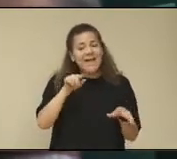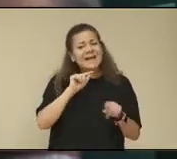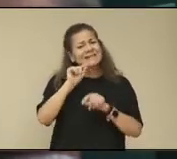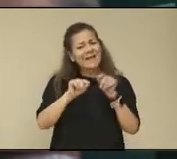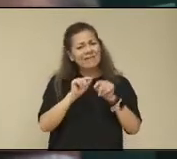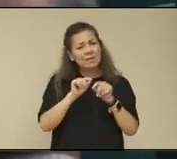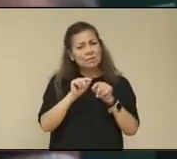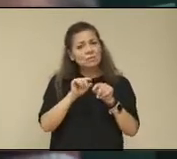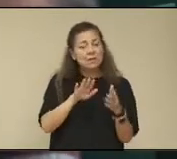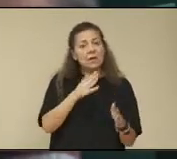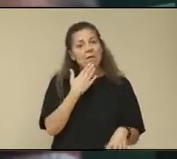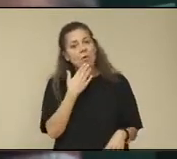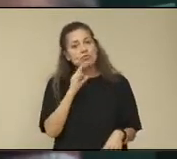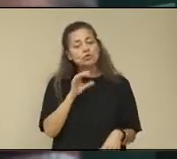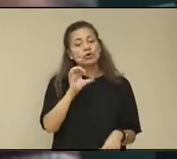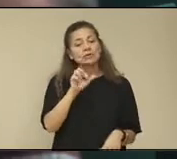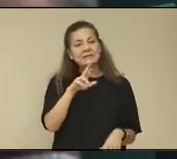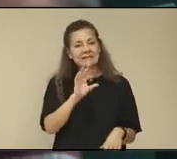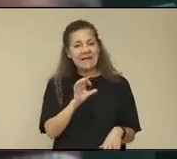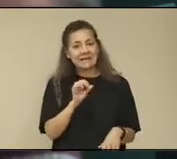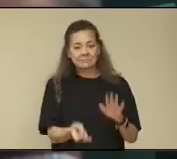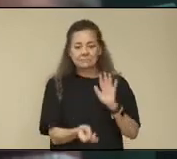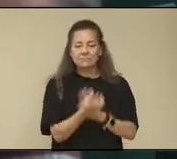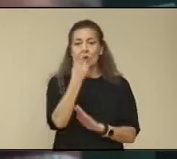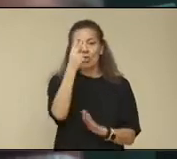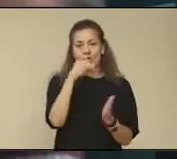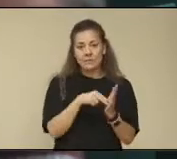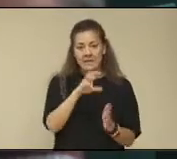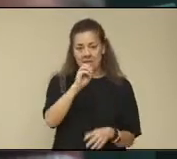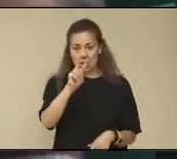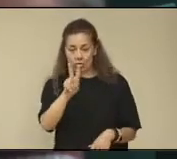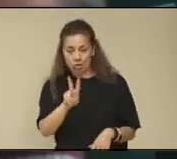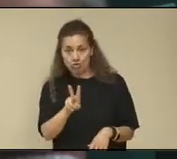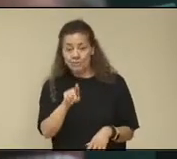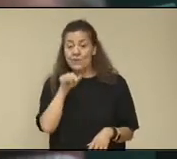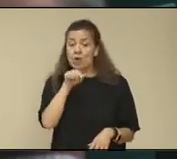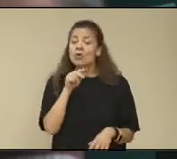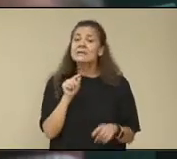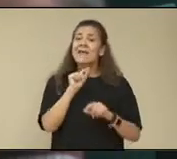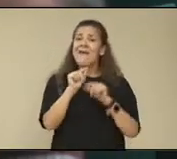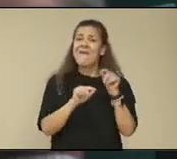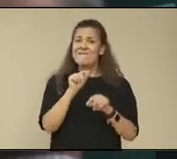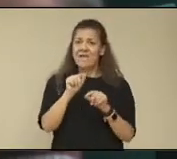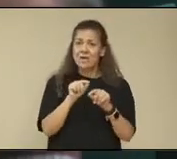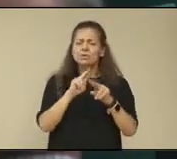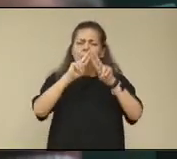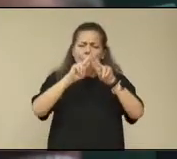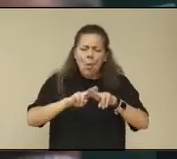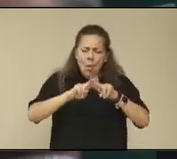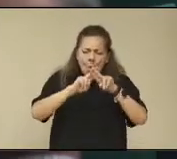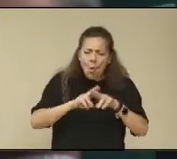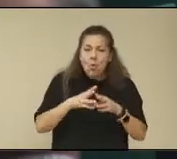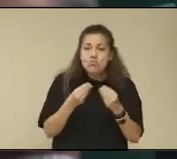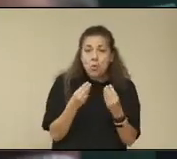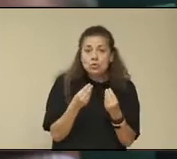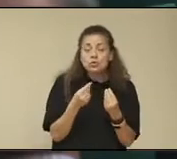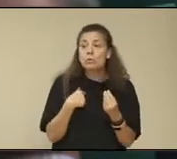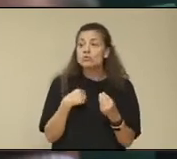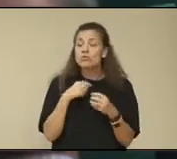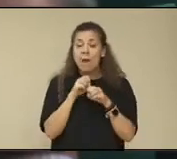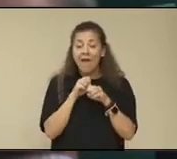bastante parecido al SARS que apareció en el 2002. Y con aquel virus hubo bastante investigación, pero como fue una